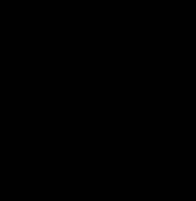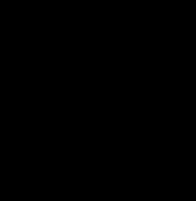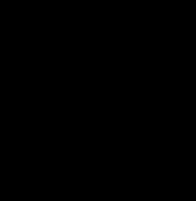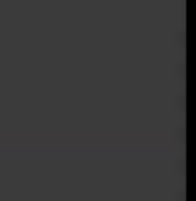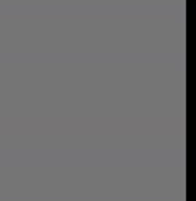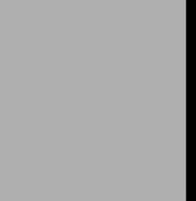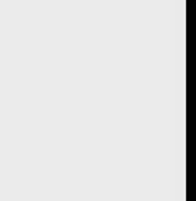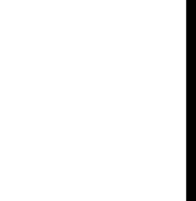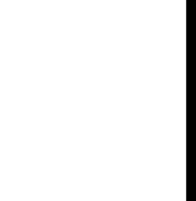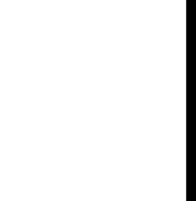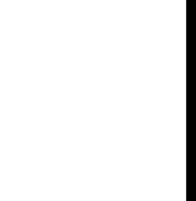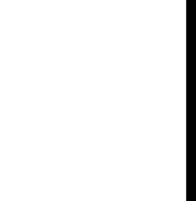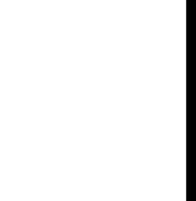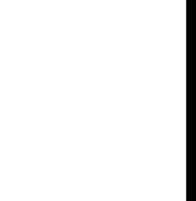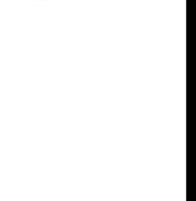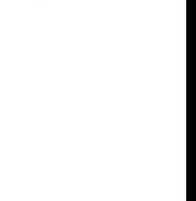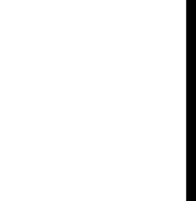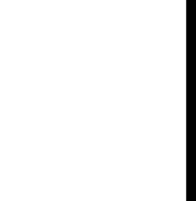y